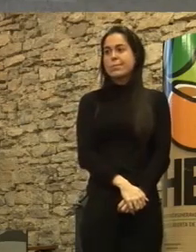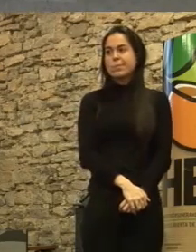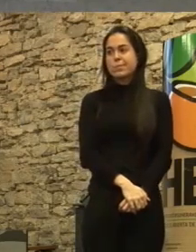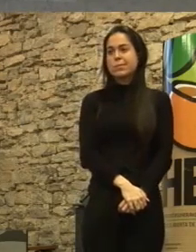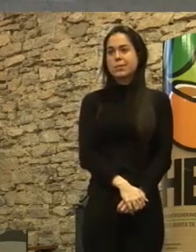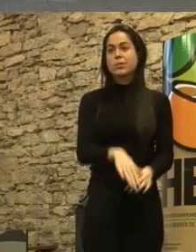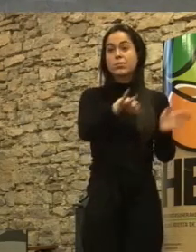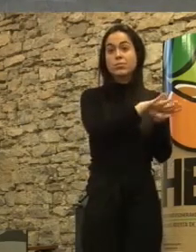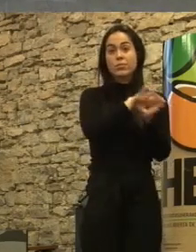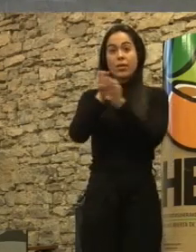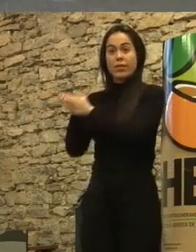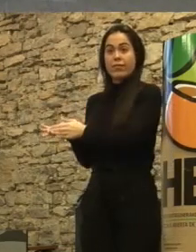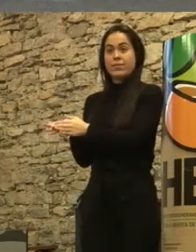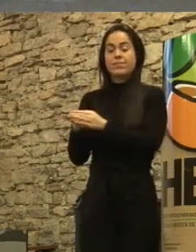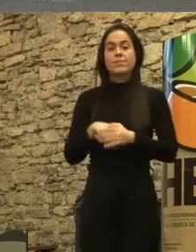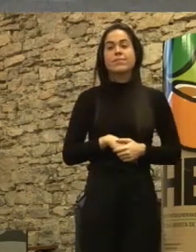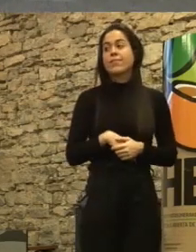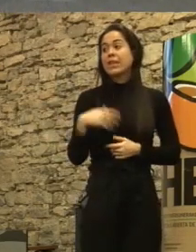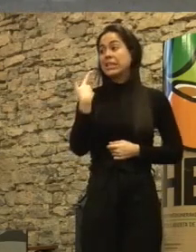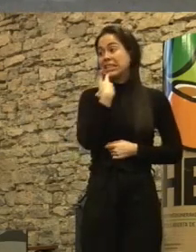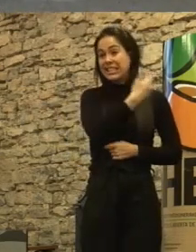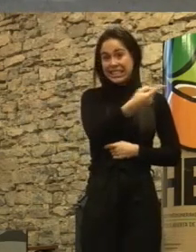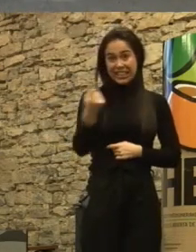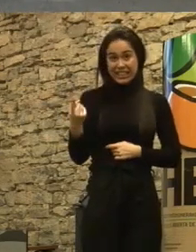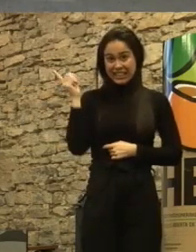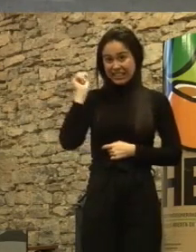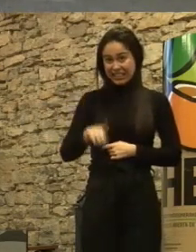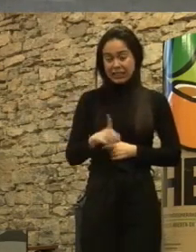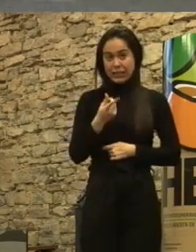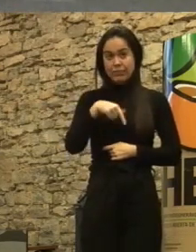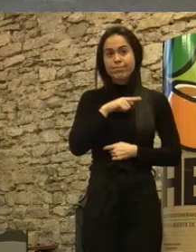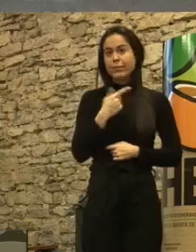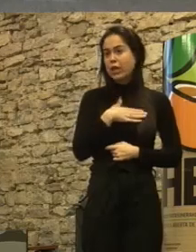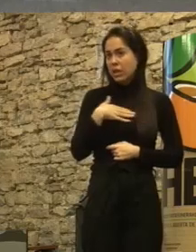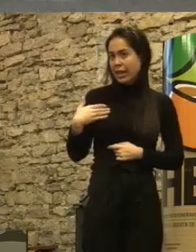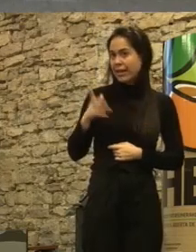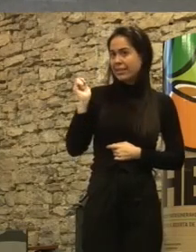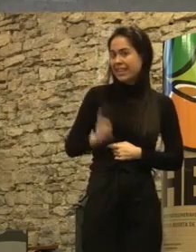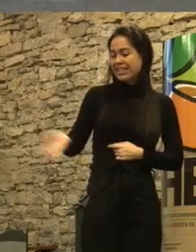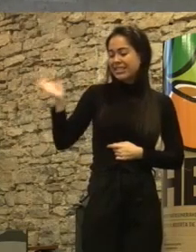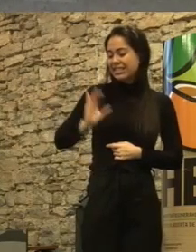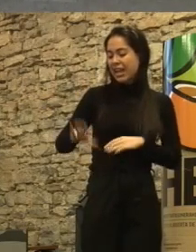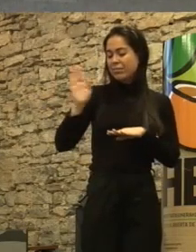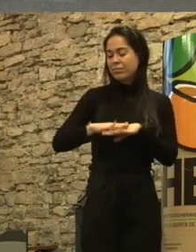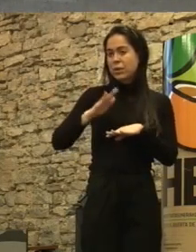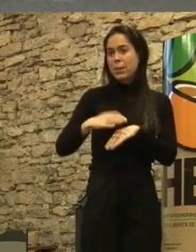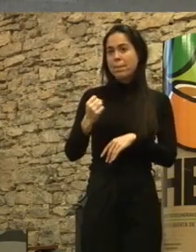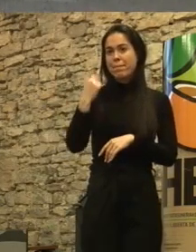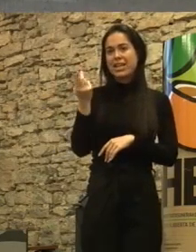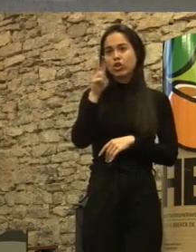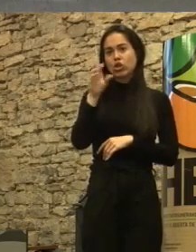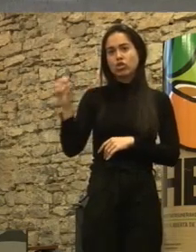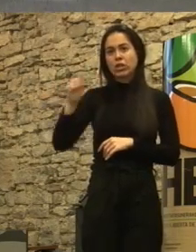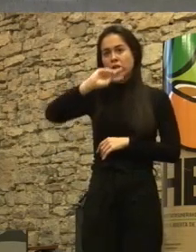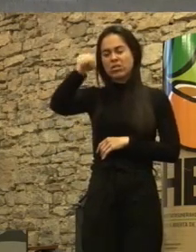Por otra parte, decir que queremos también, como se ha dicho, un salario mínimo de 1.200 euros.